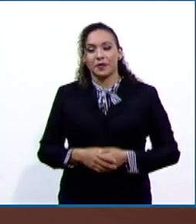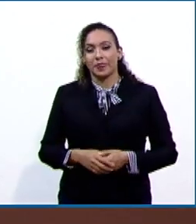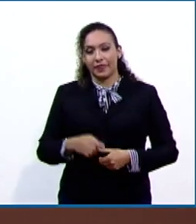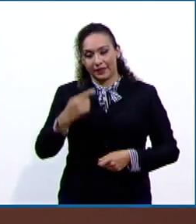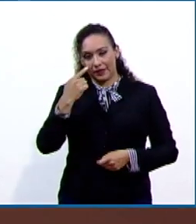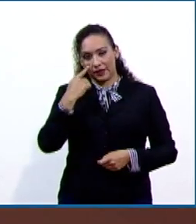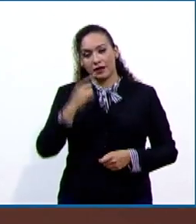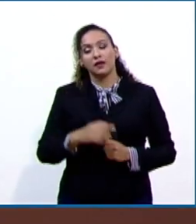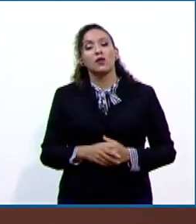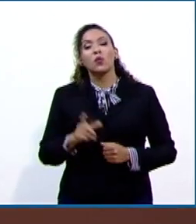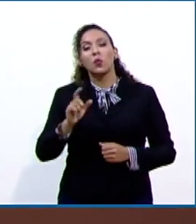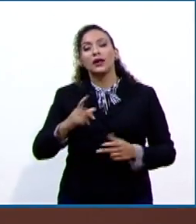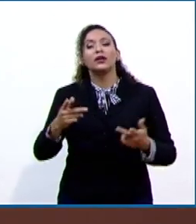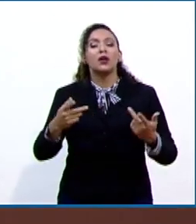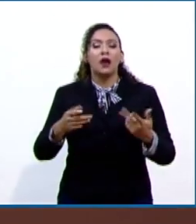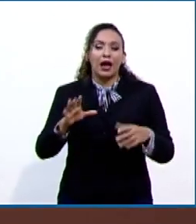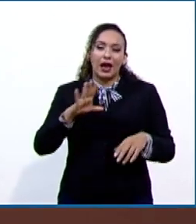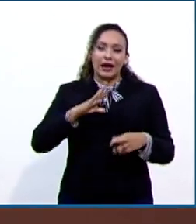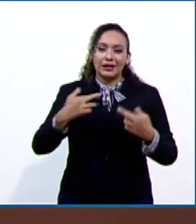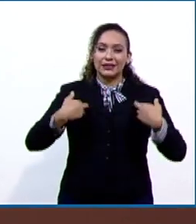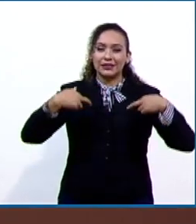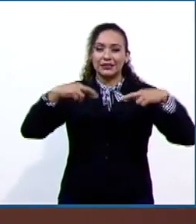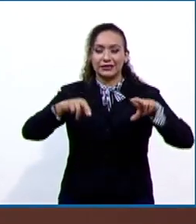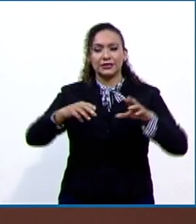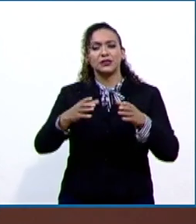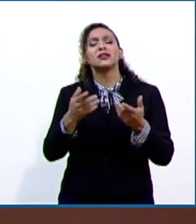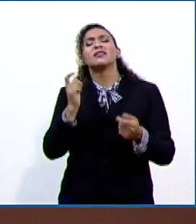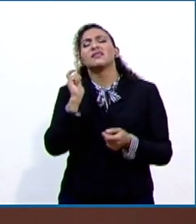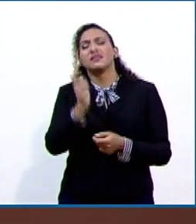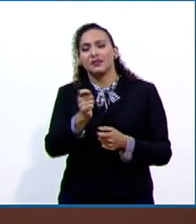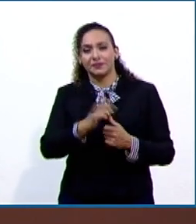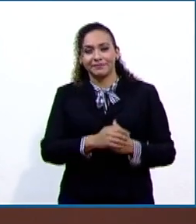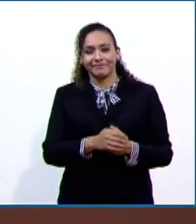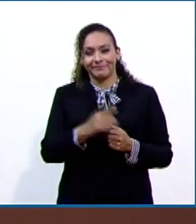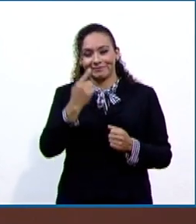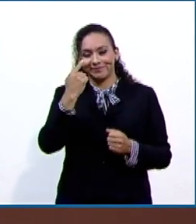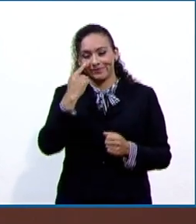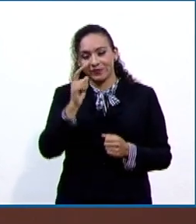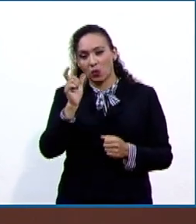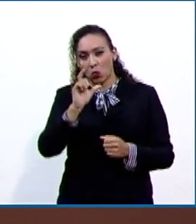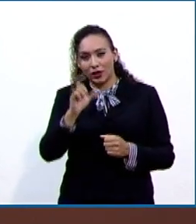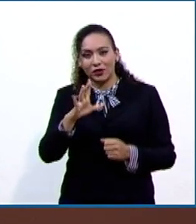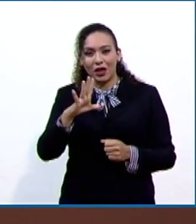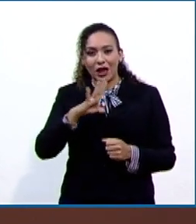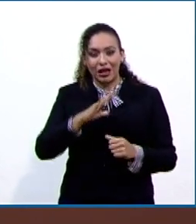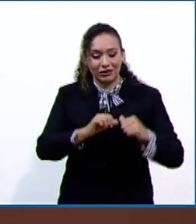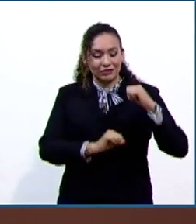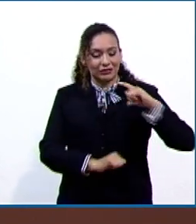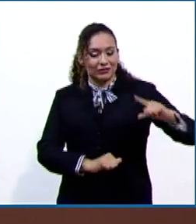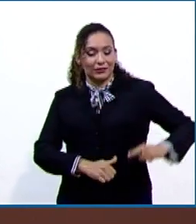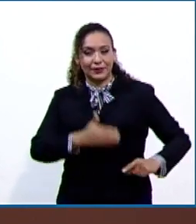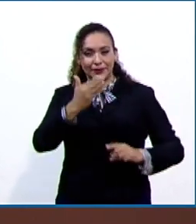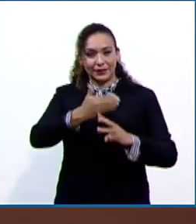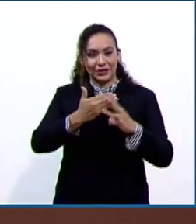la democracia representativa solamente puede entenderse si existe separación de poderes y protección